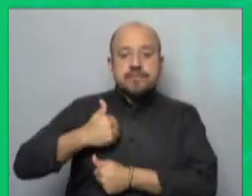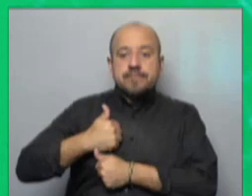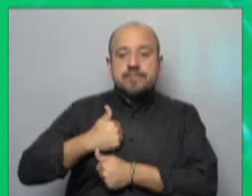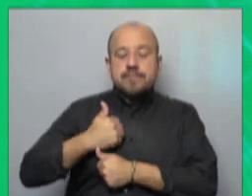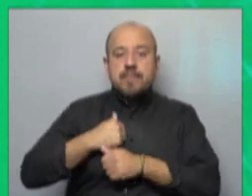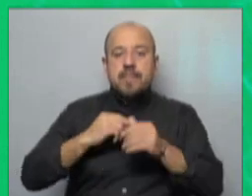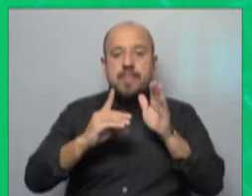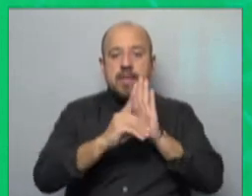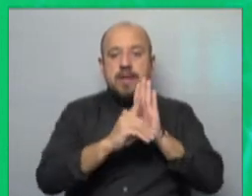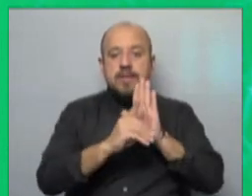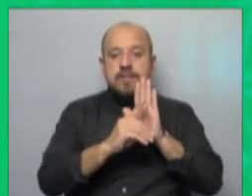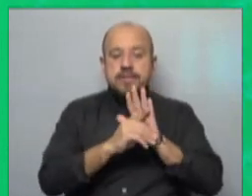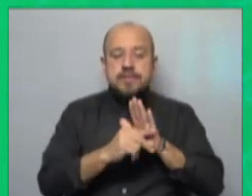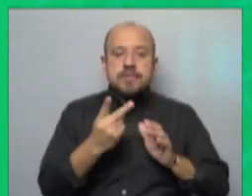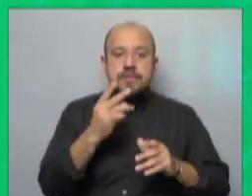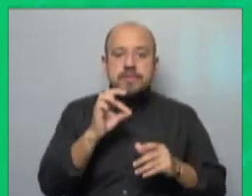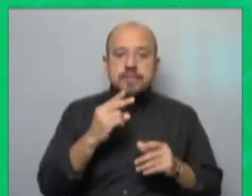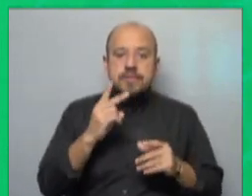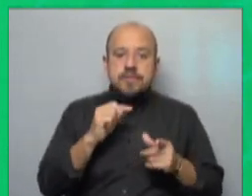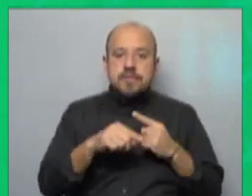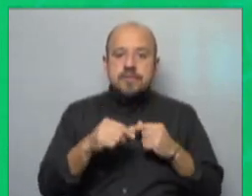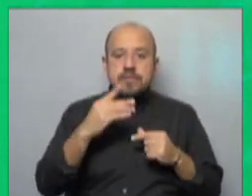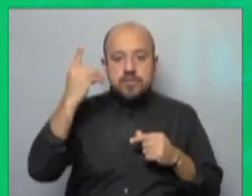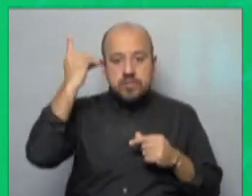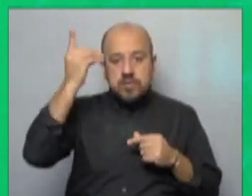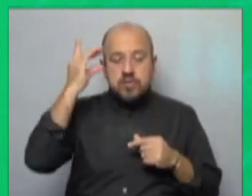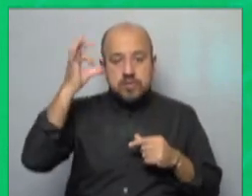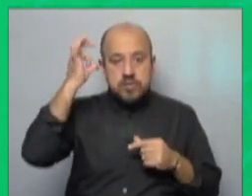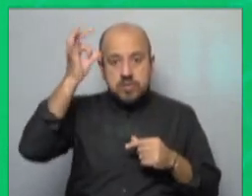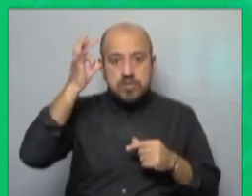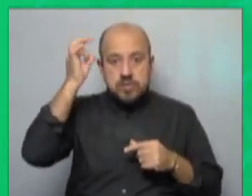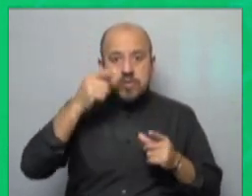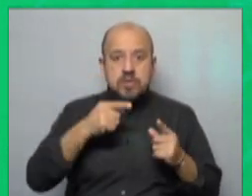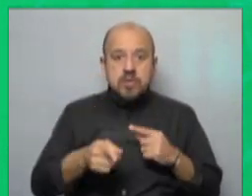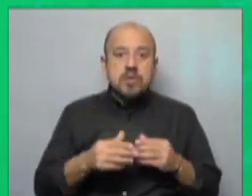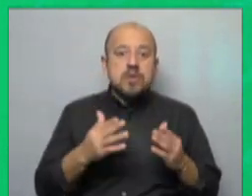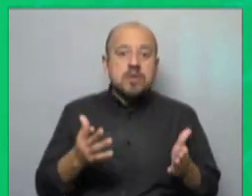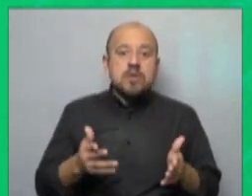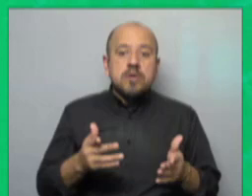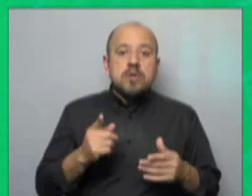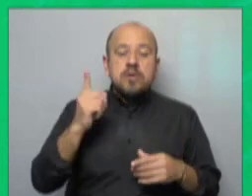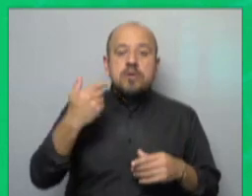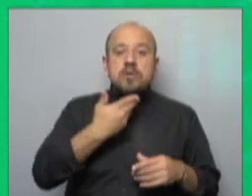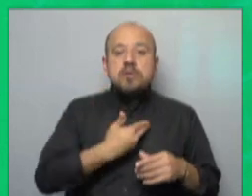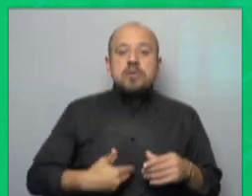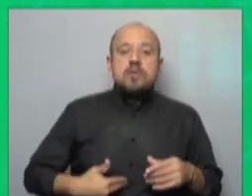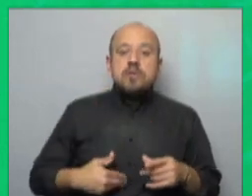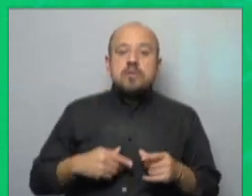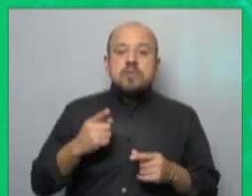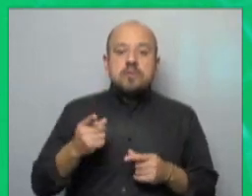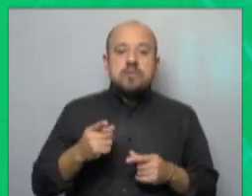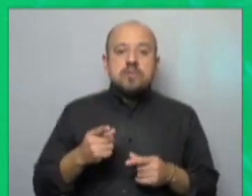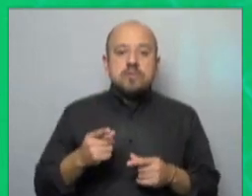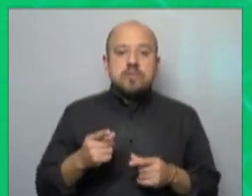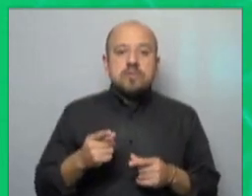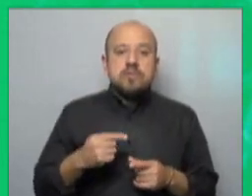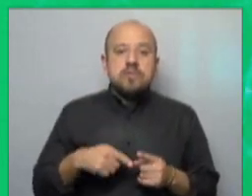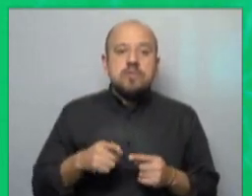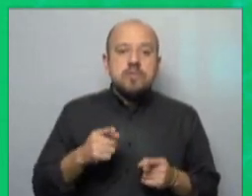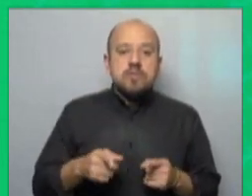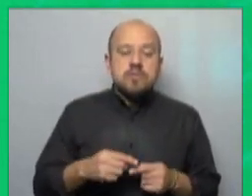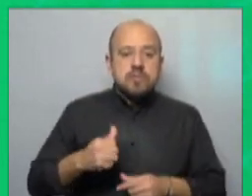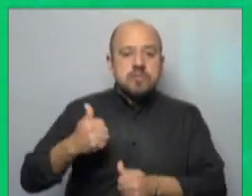diciembre 2020 en diputados en diciembre 2021 en el senado que termina con el veto presidencial y de alguna forma y con